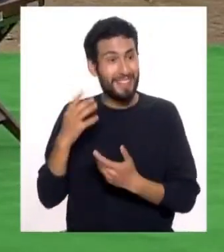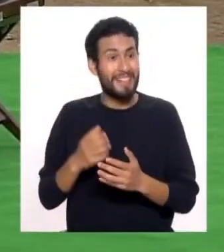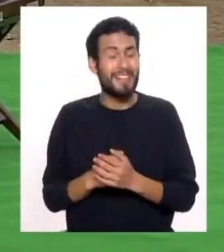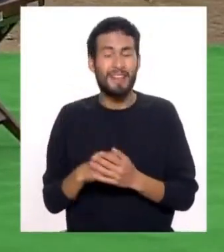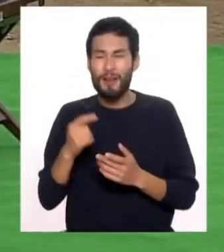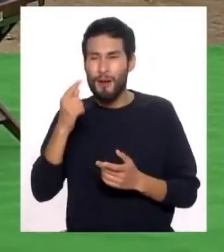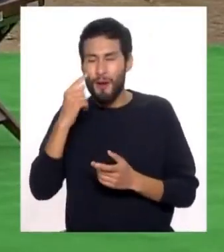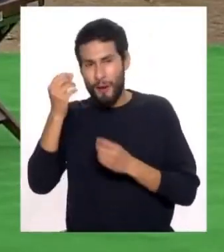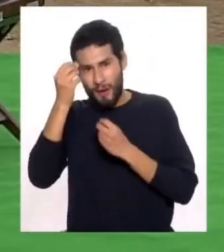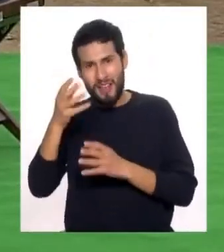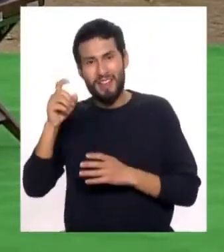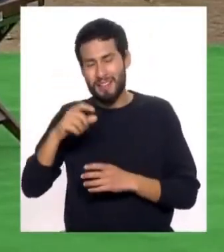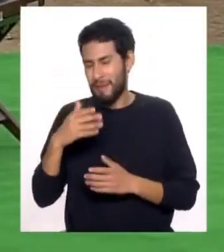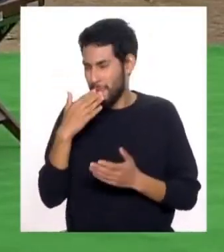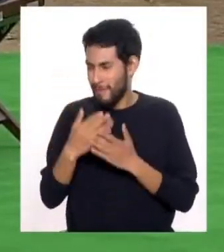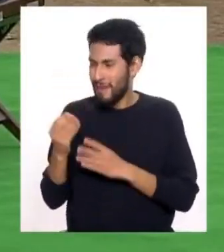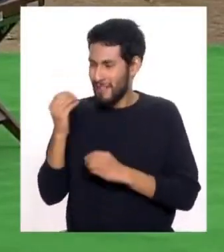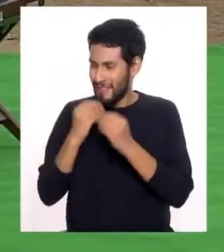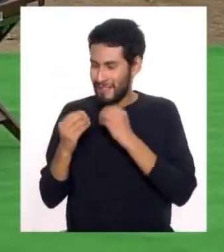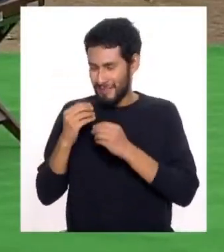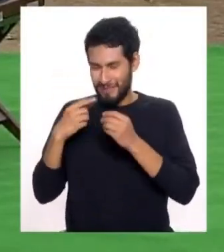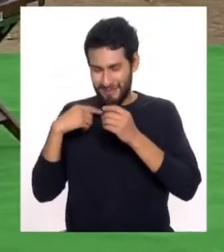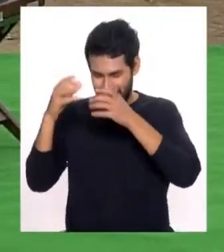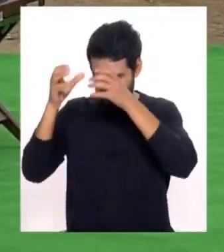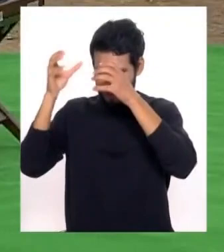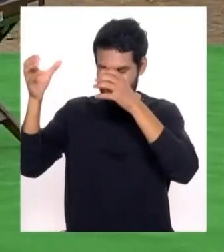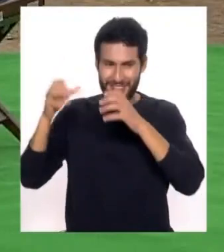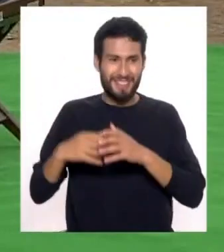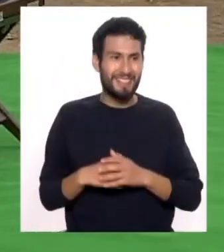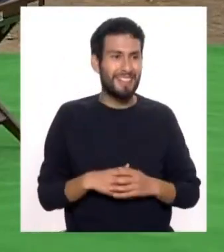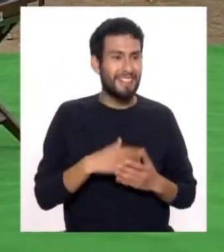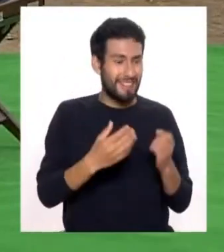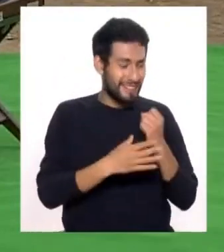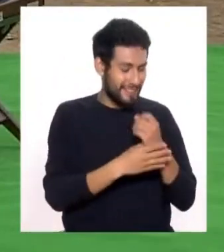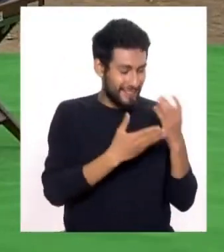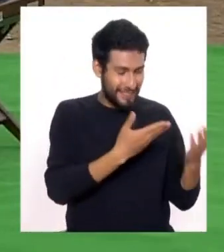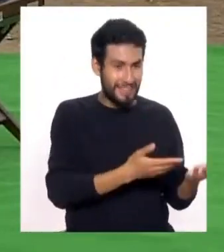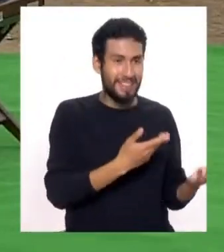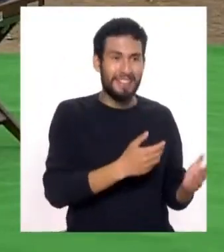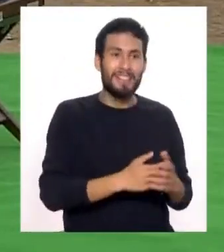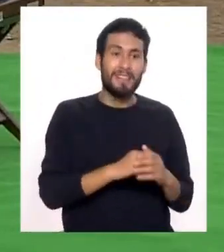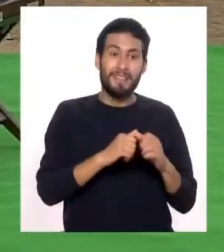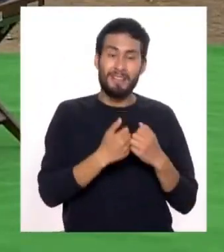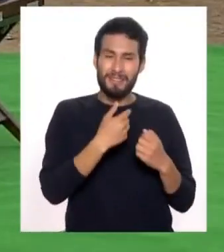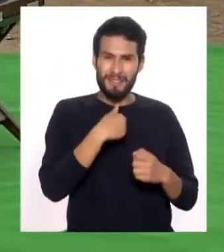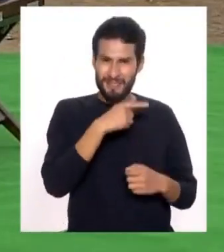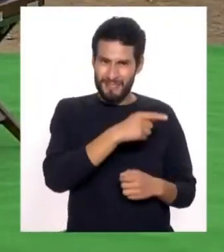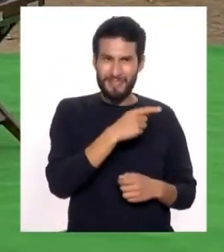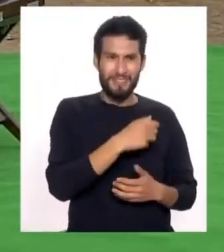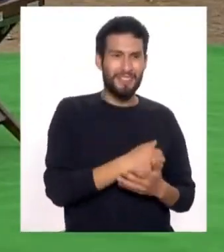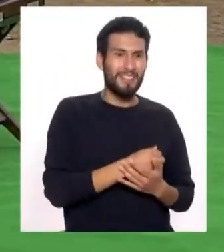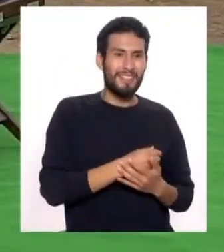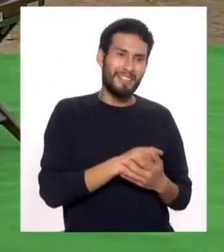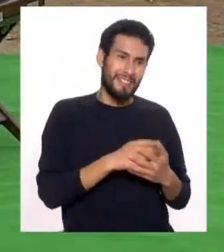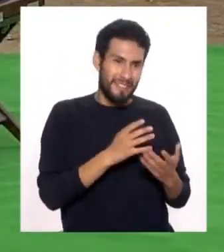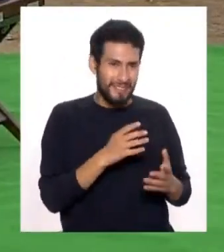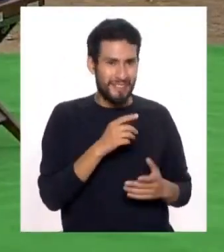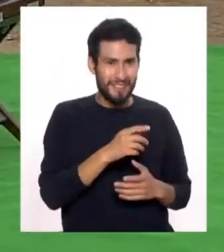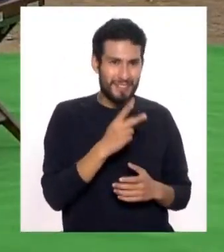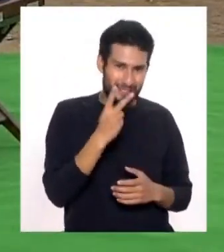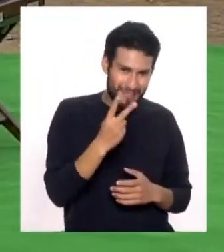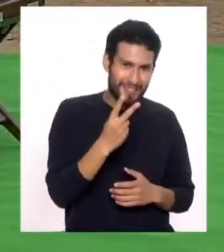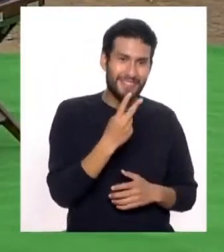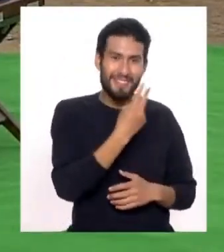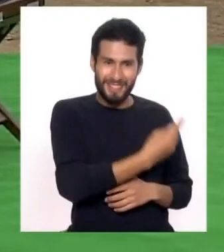tanto conocimiento merece una buena alimentación, definitivamente. Acá tengo un pancito. Doctora, yo sé que usted, para usted, he separado dos. Me encanta. Ay,